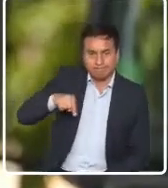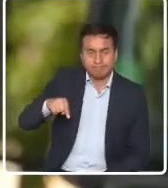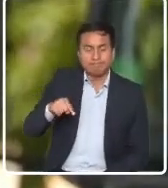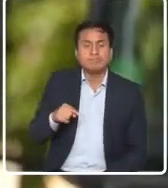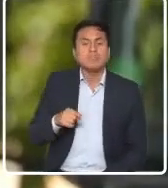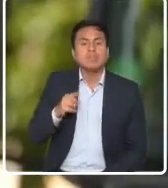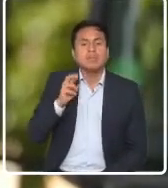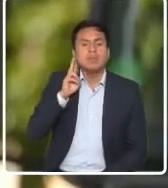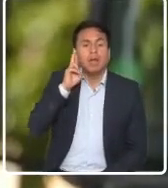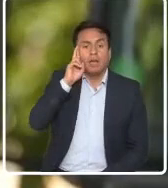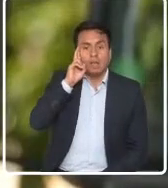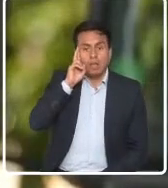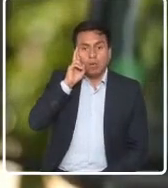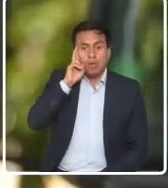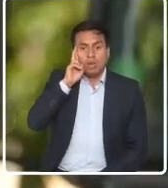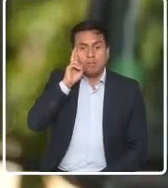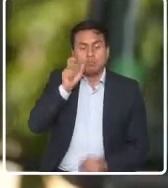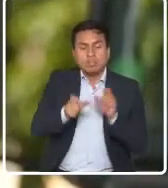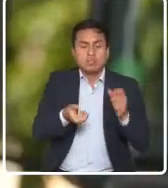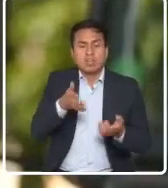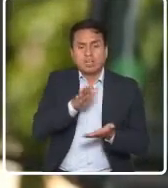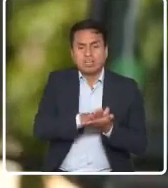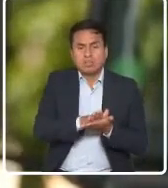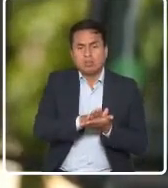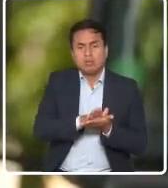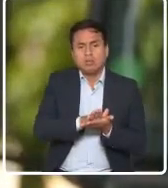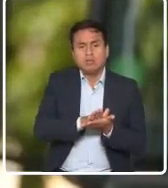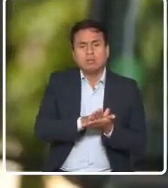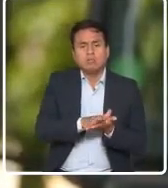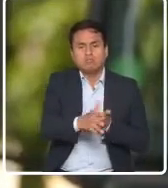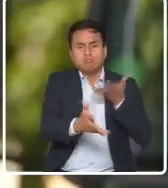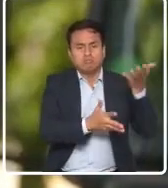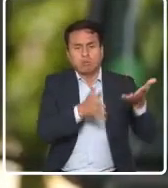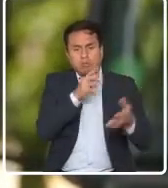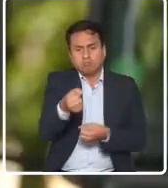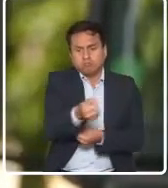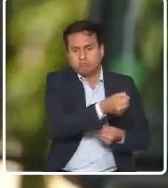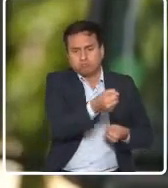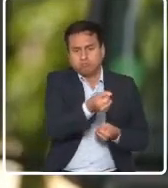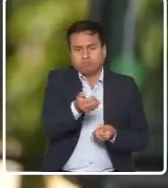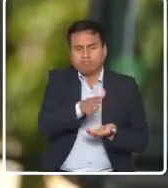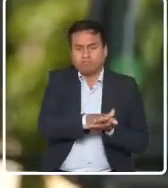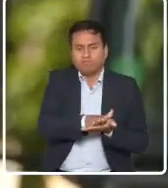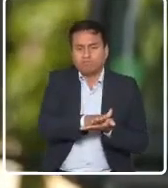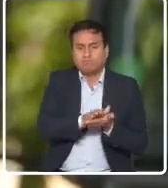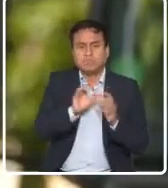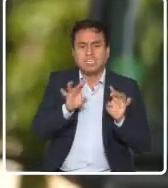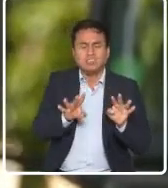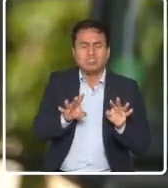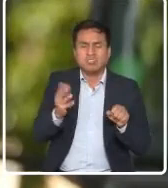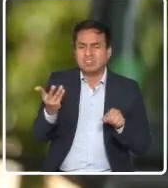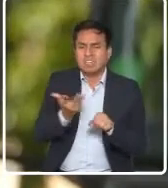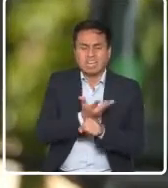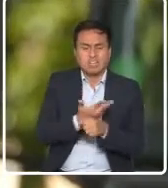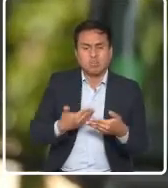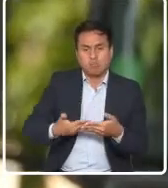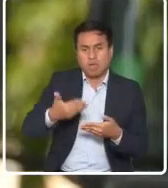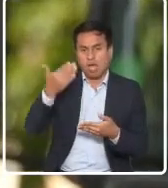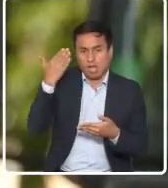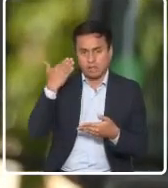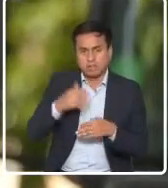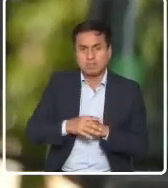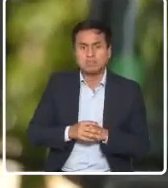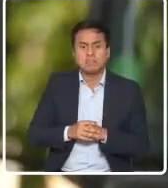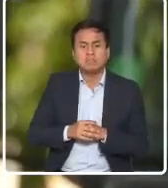que recuerda a quienes han caído en el combate a los incendios, partiendo por el hecho trágico